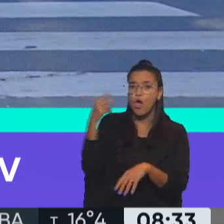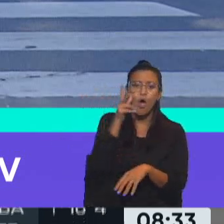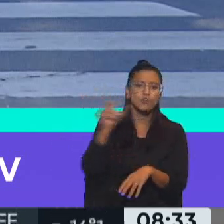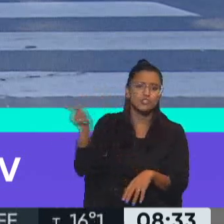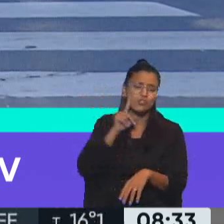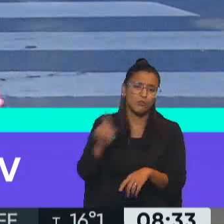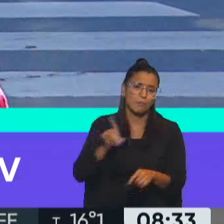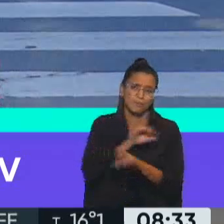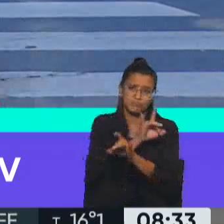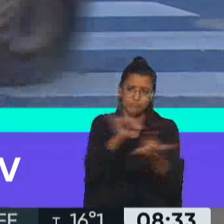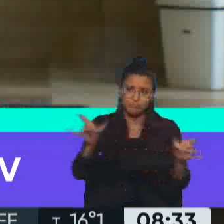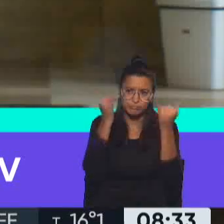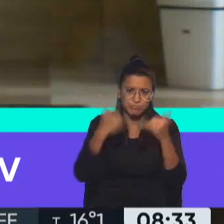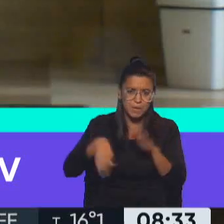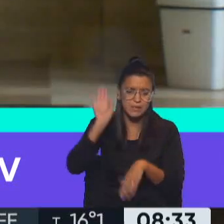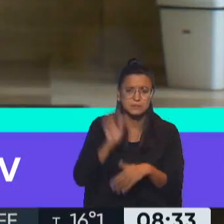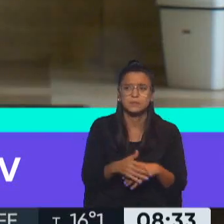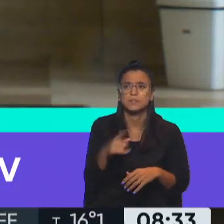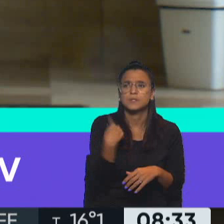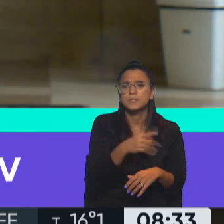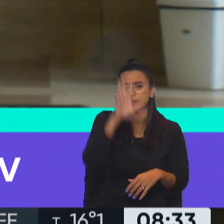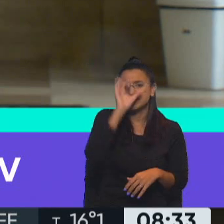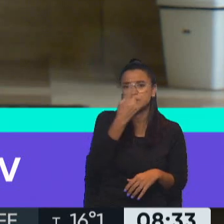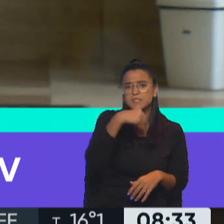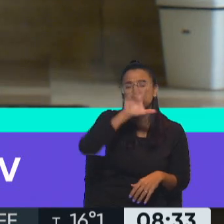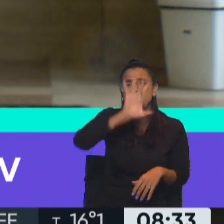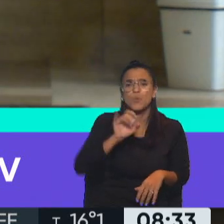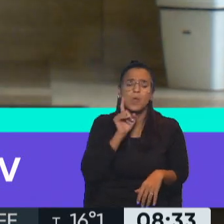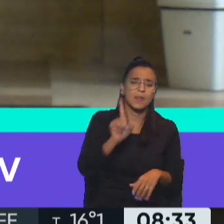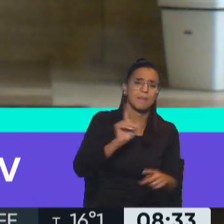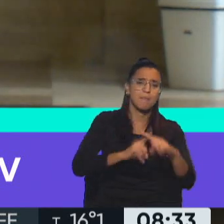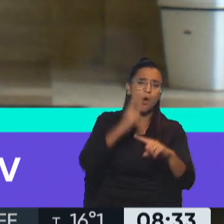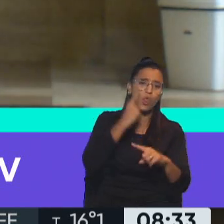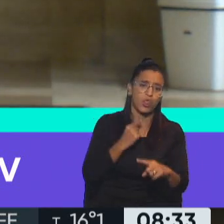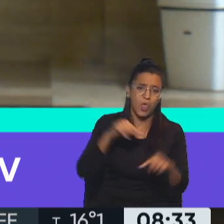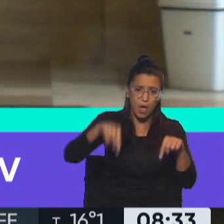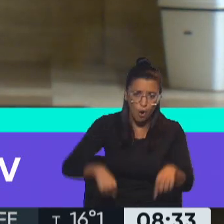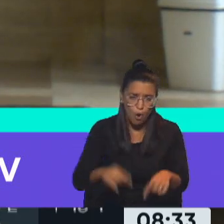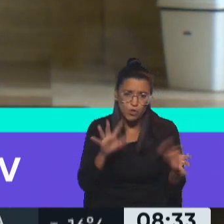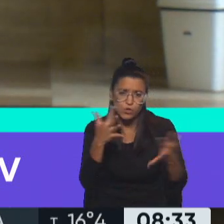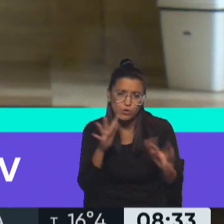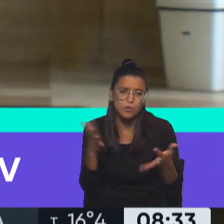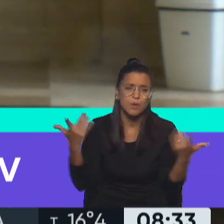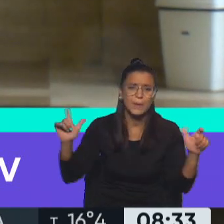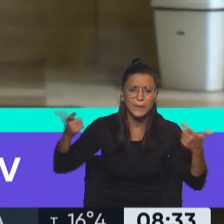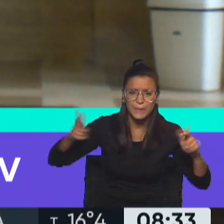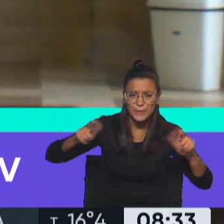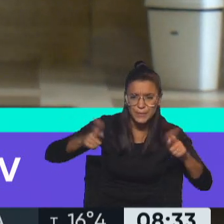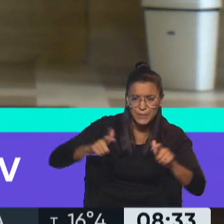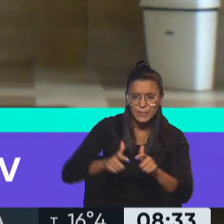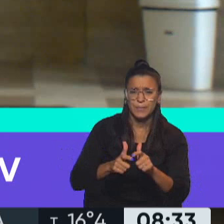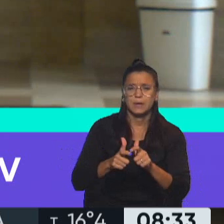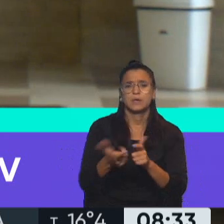800.000 infectados. Recordemos que estábamos en 150.000 casos diarios y hoy la verdad estamos en un número muy